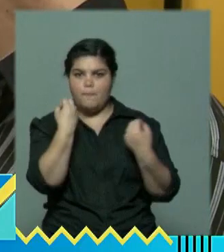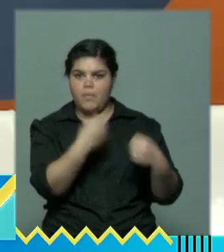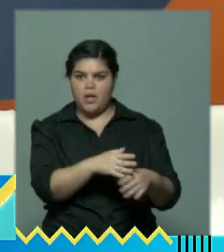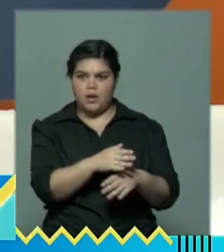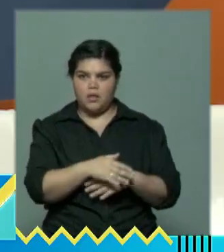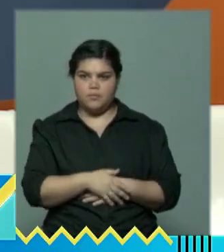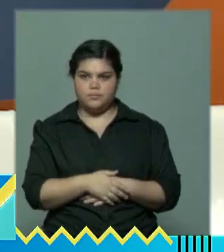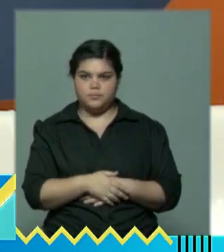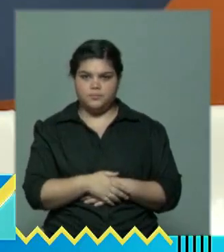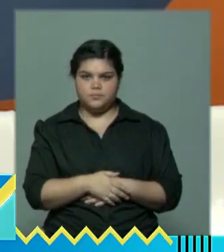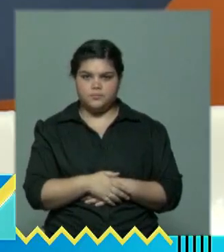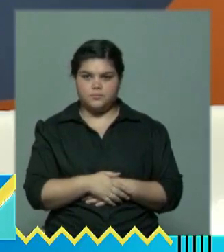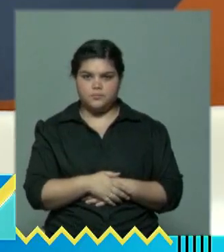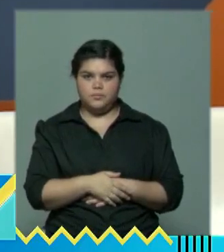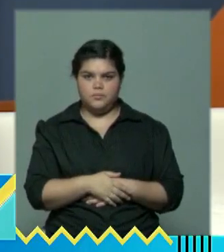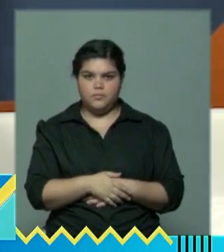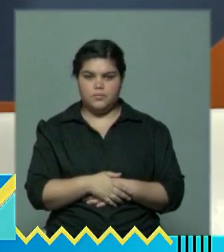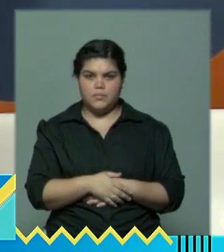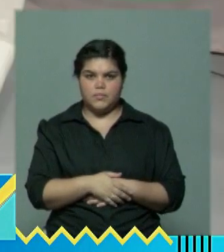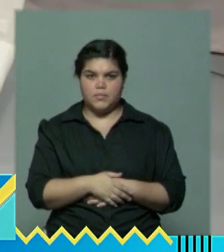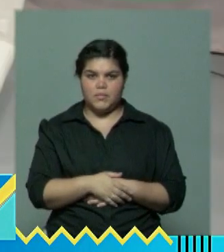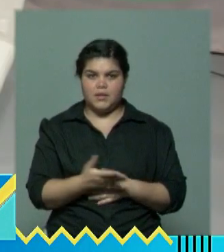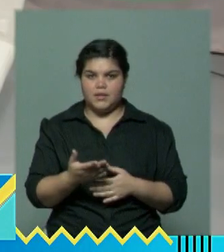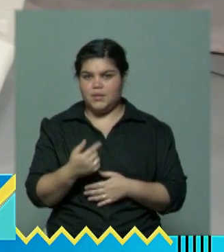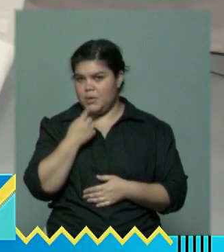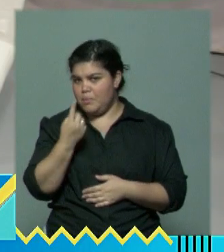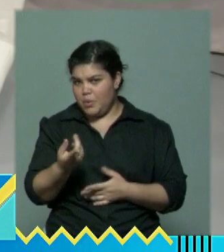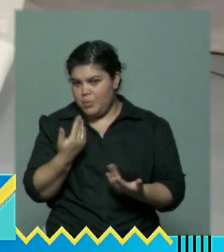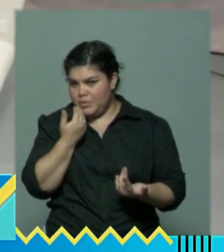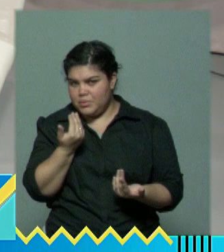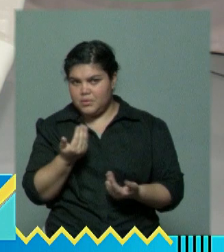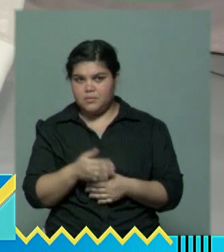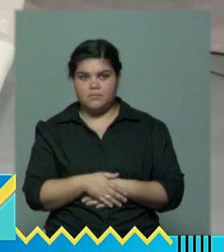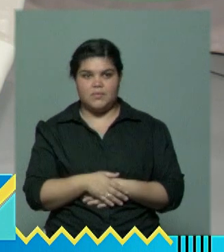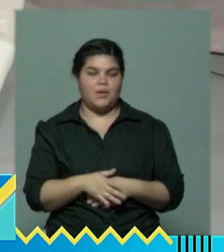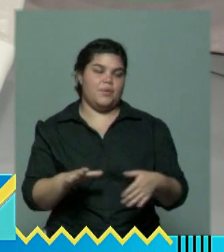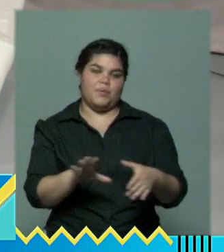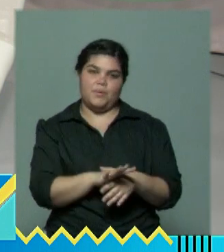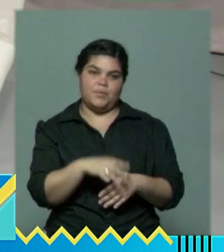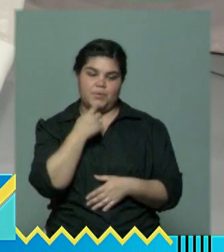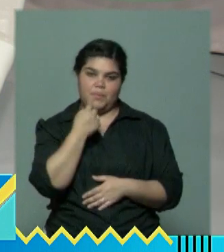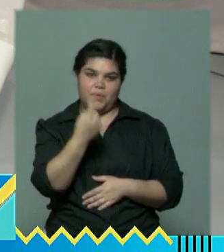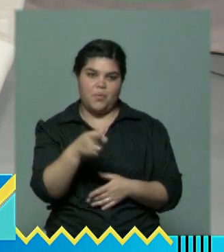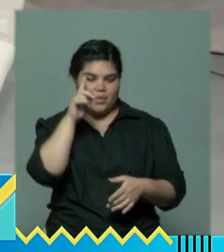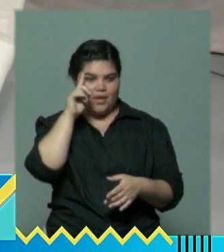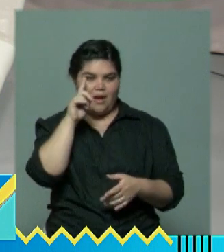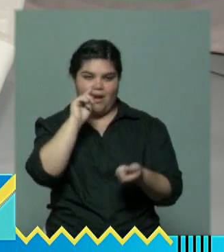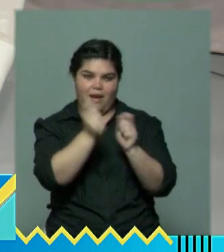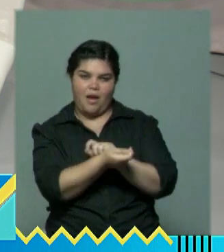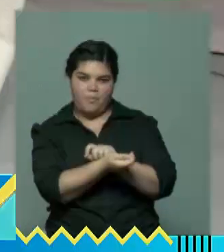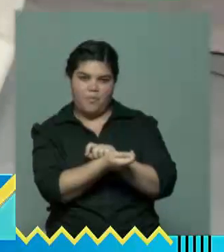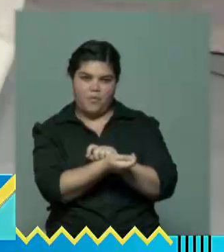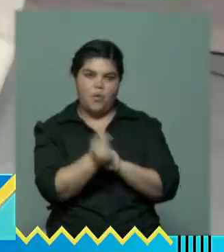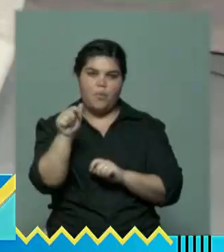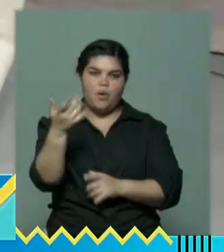esto, me olvidé la pregunta. No, en verdad voy a cambiar la pregunta porque justo te escuchaba hablar y vos decías y mencionabas el